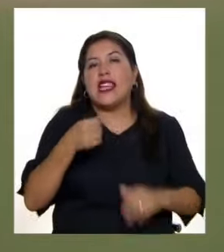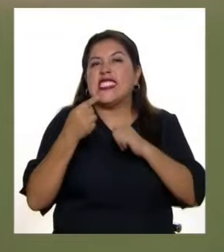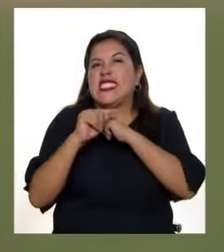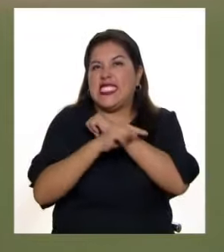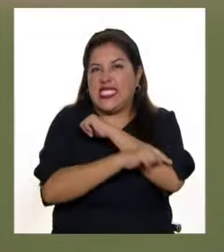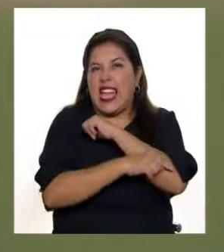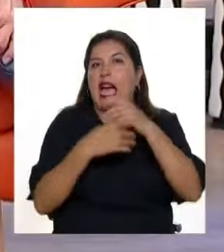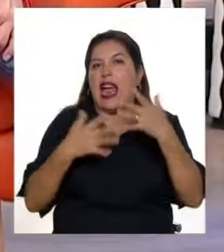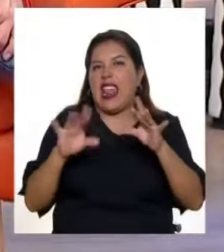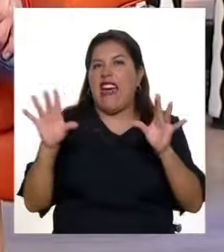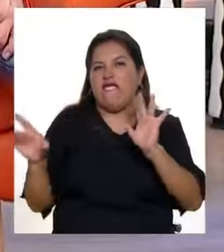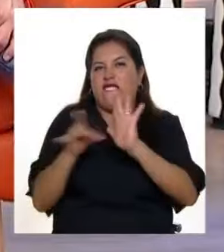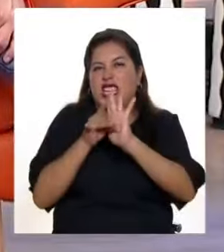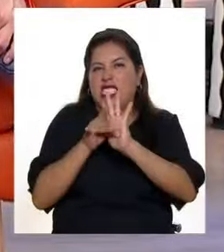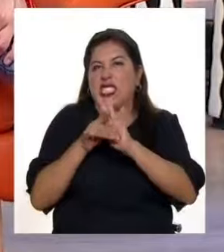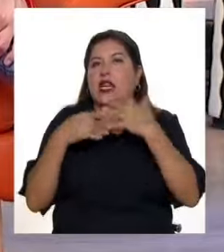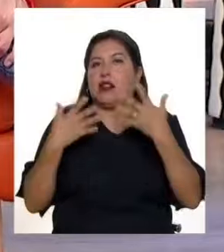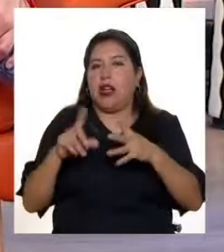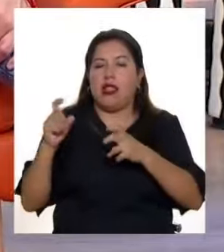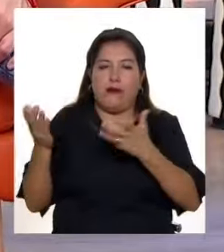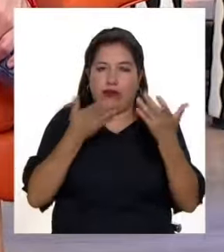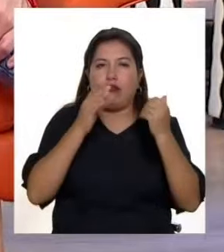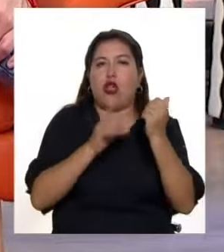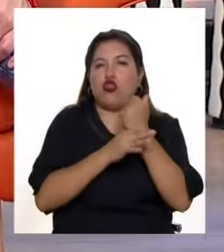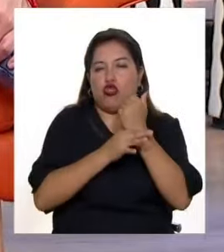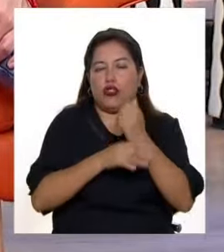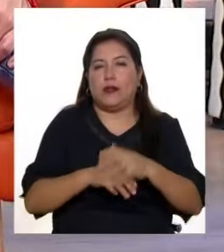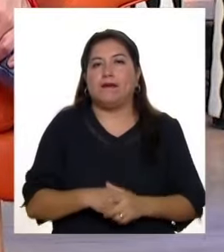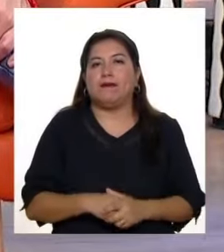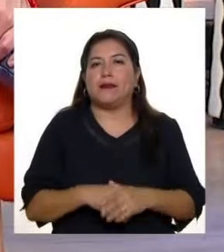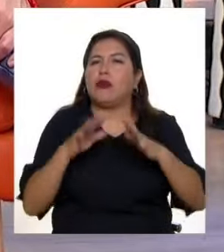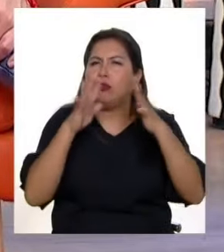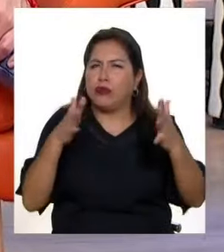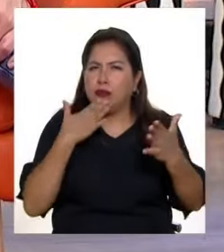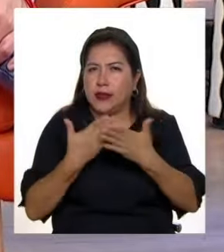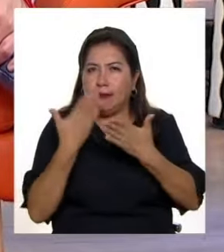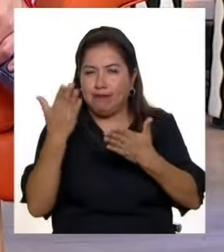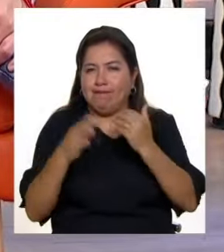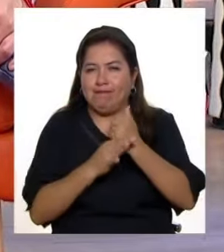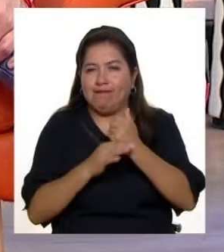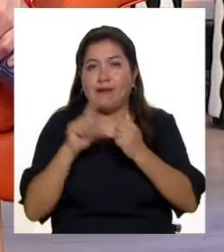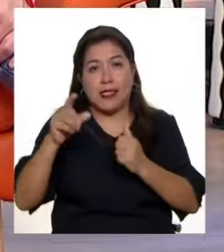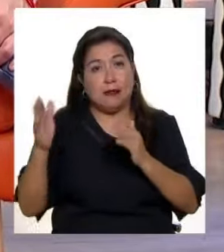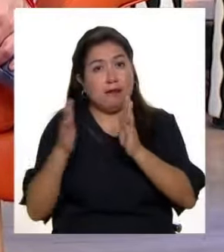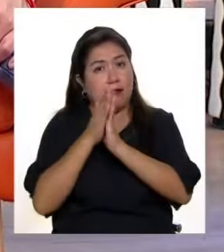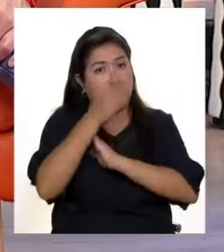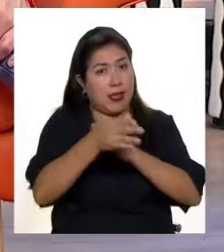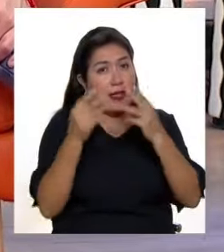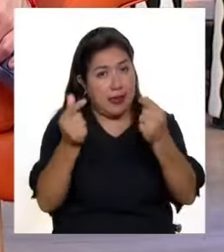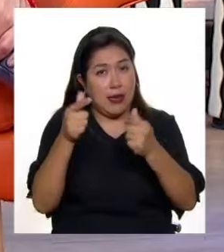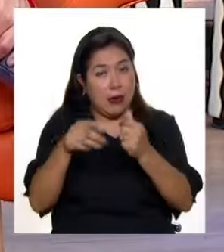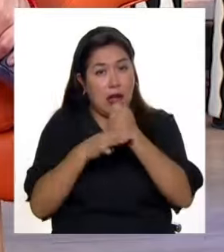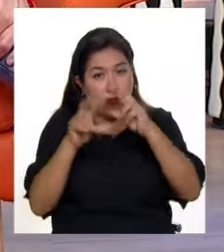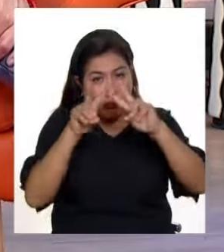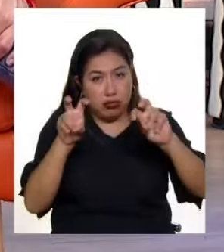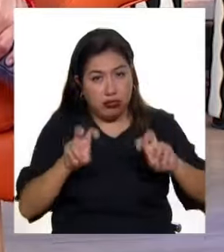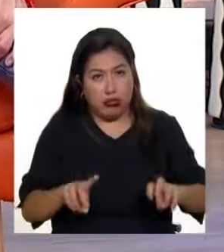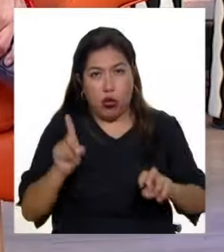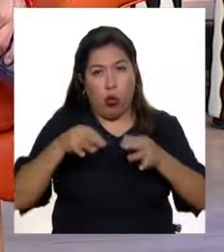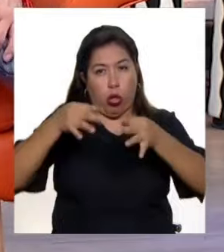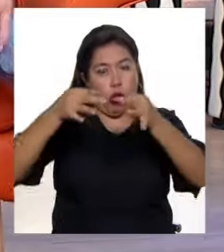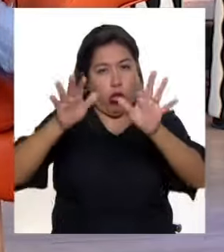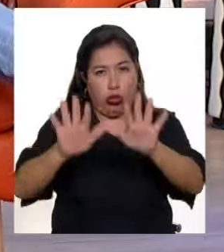Doctor Medina, muchas gracias. En realidad, ya hemos discriminado entre la aguda y la crónica. Hay que acudir al médico porque este problema no tiene que naturalizar.